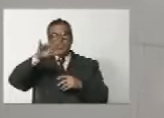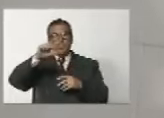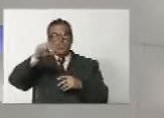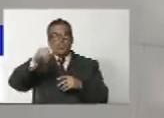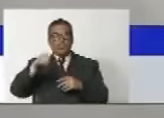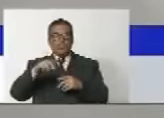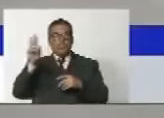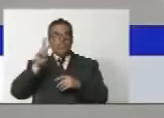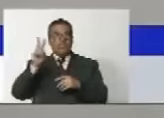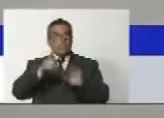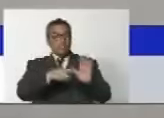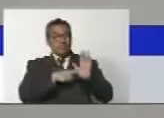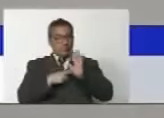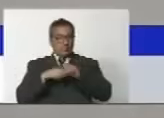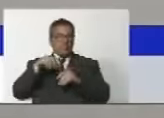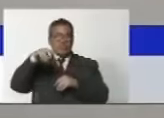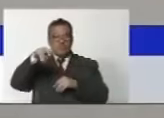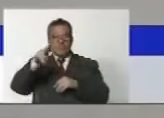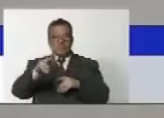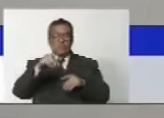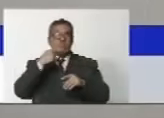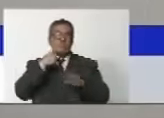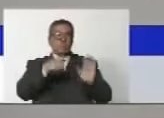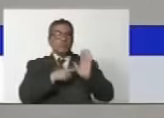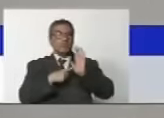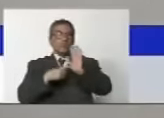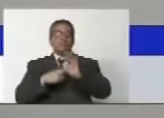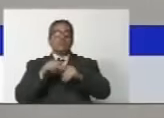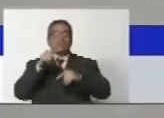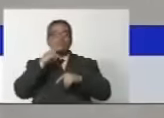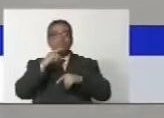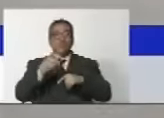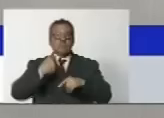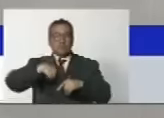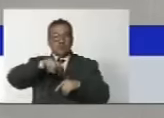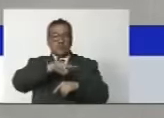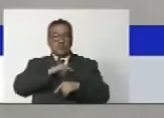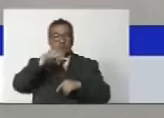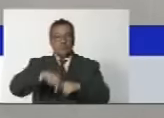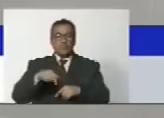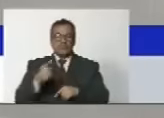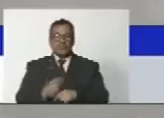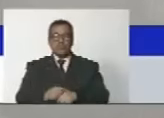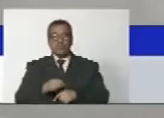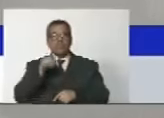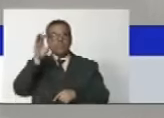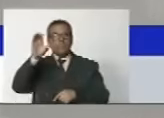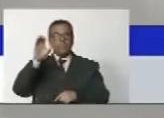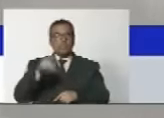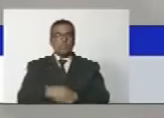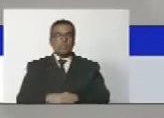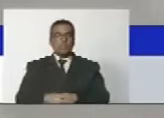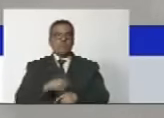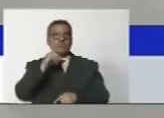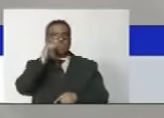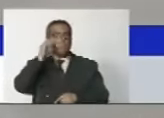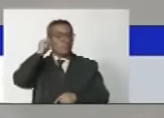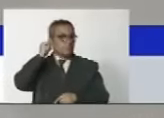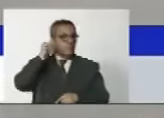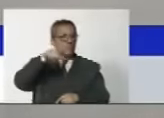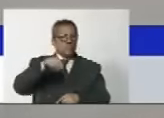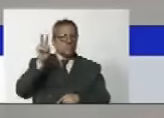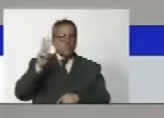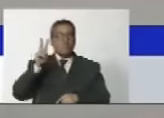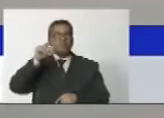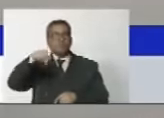identidad venezolana. Es que Yulimar es la expresión más genuina de lo que somos nosotros y nosotras como país, como hombres y mujeres de este